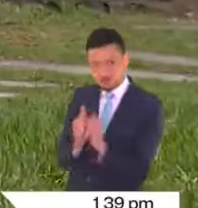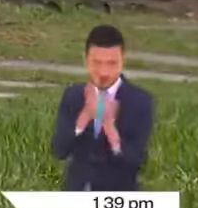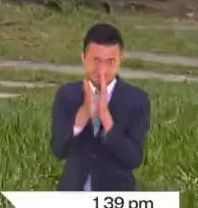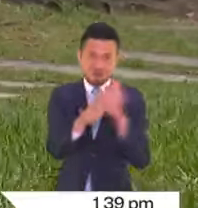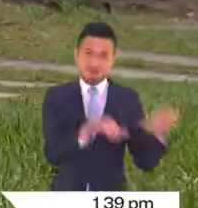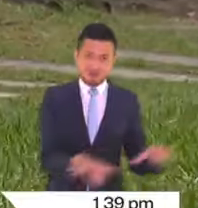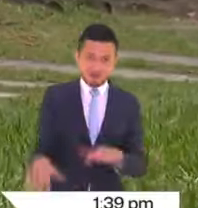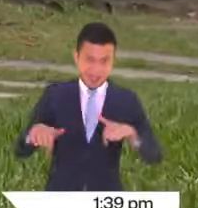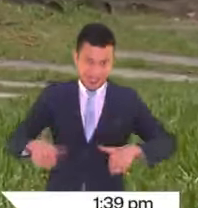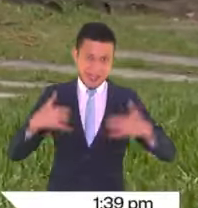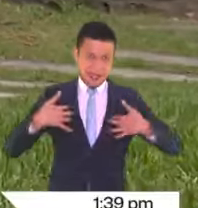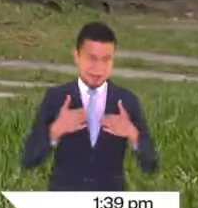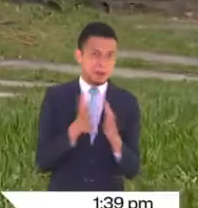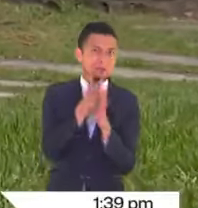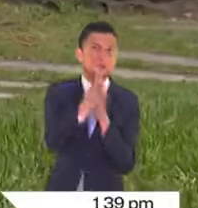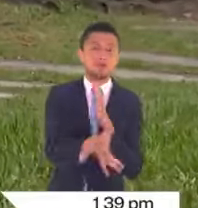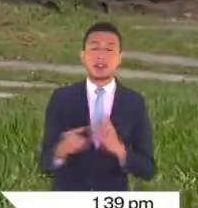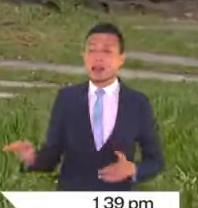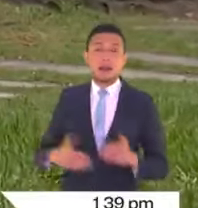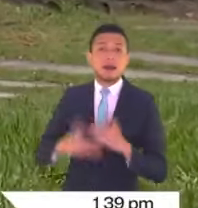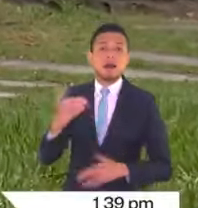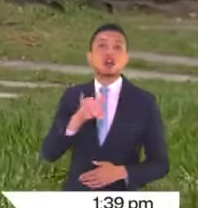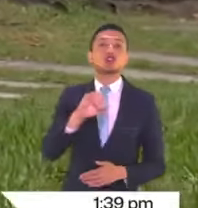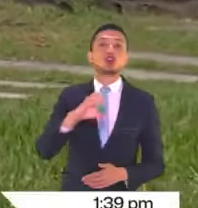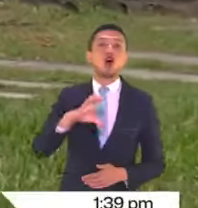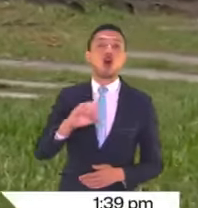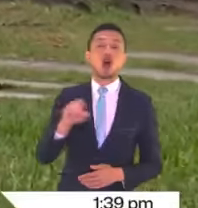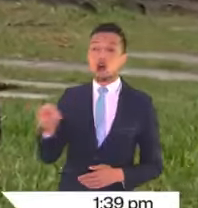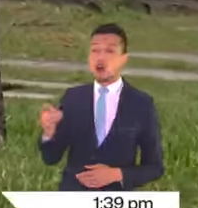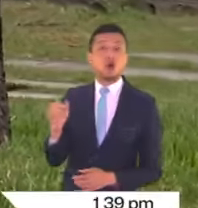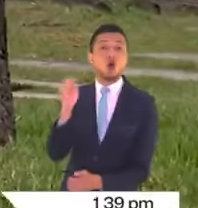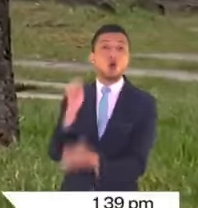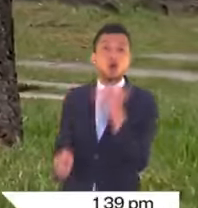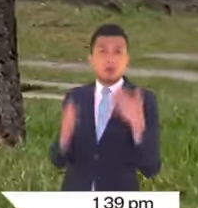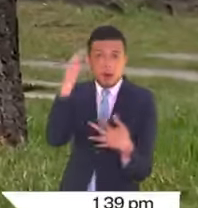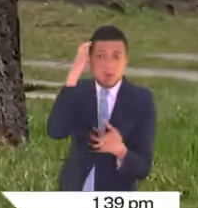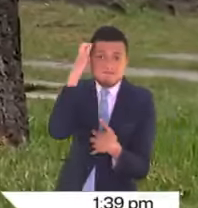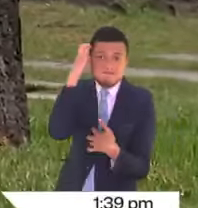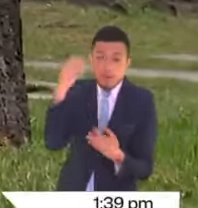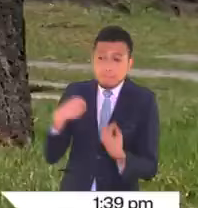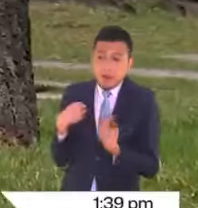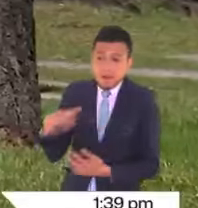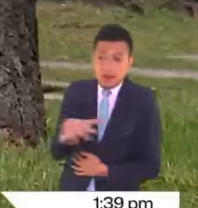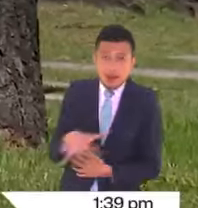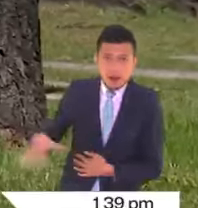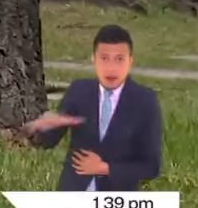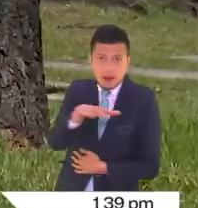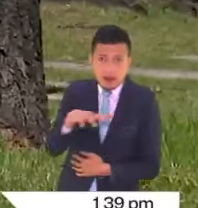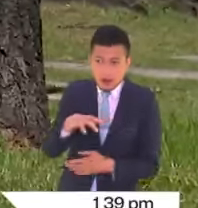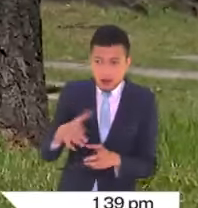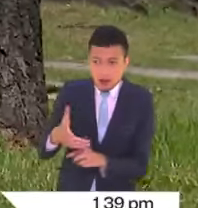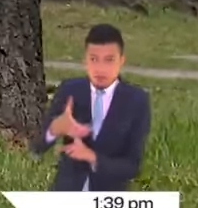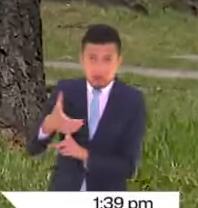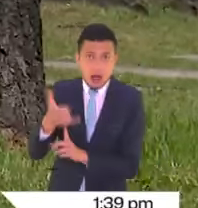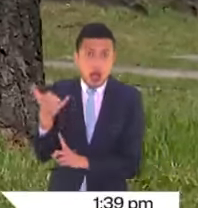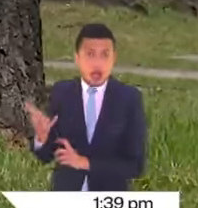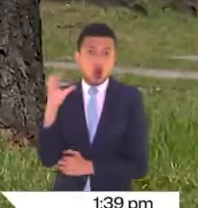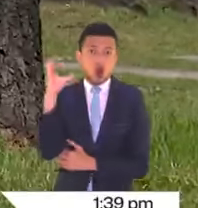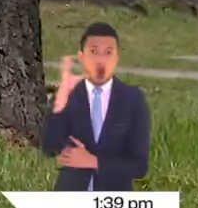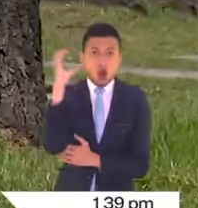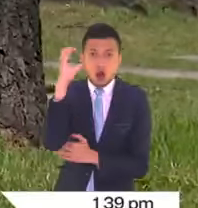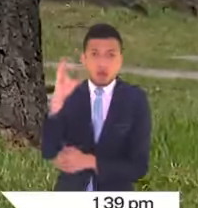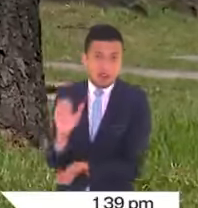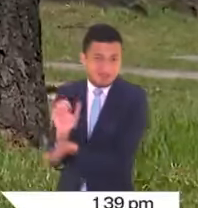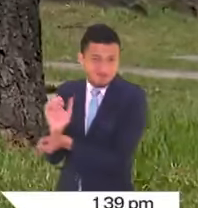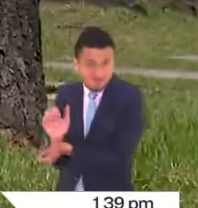en Tu Lado Animal. Empezamos con Yoko. Miren, él es el último chimpancé que vive en cautiverio aquí en Colombia. Tiene casi